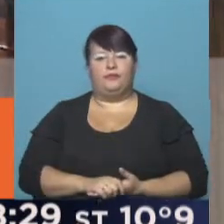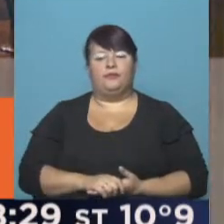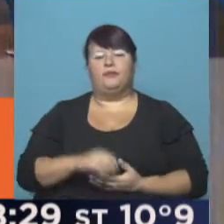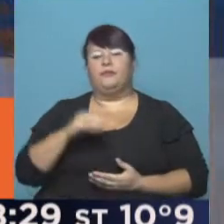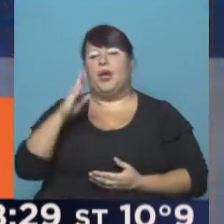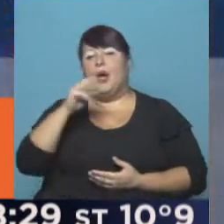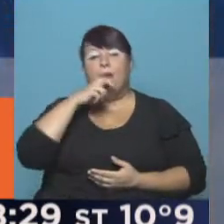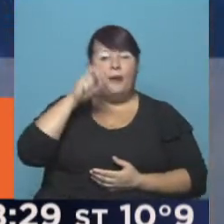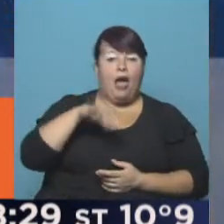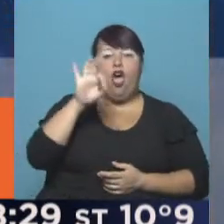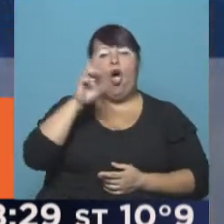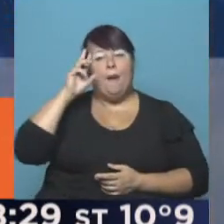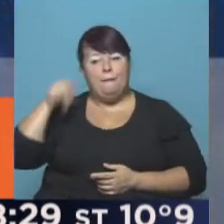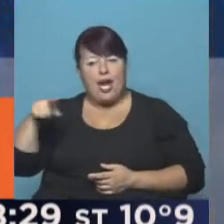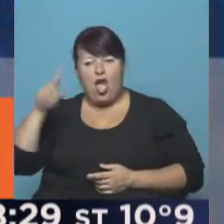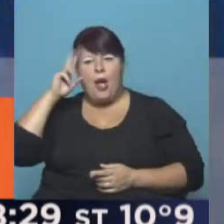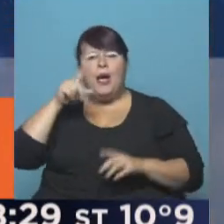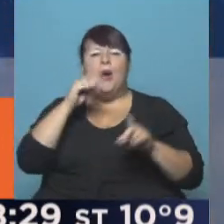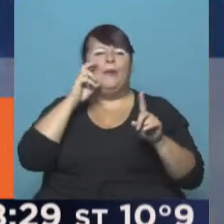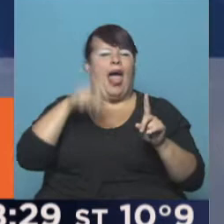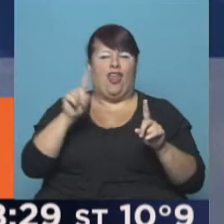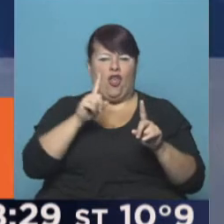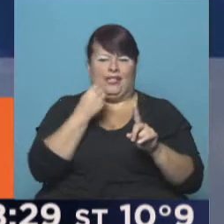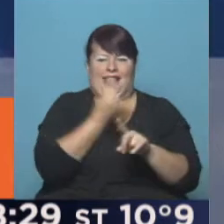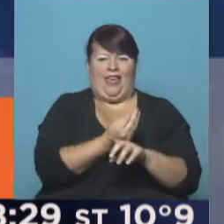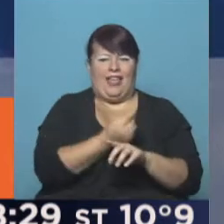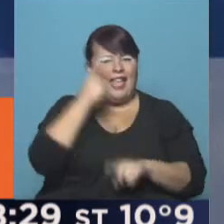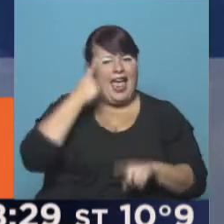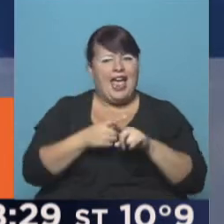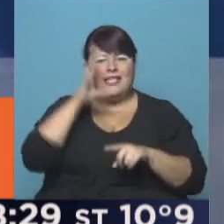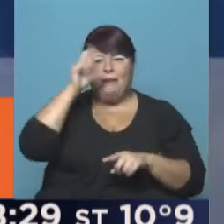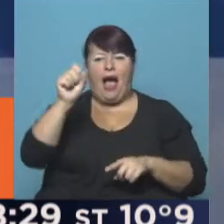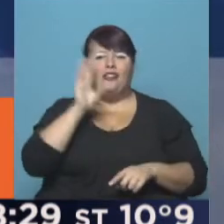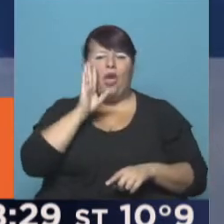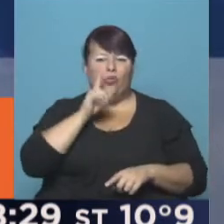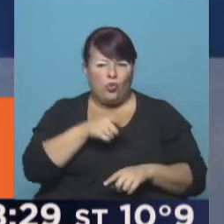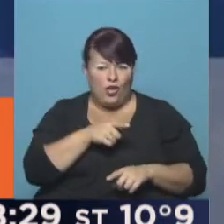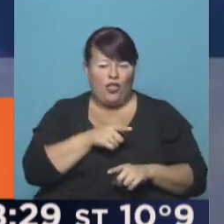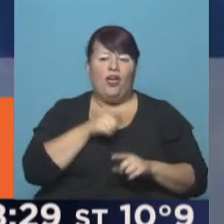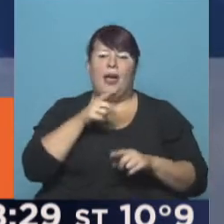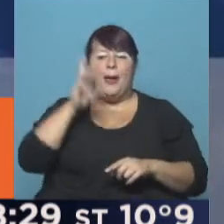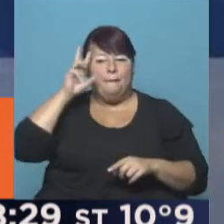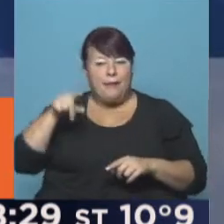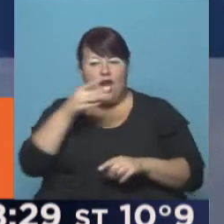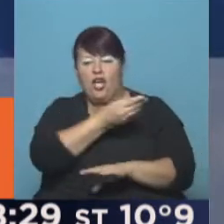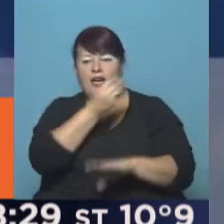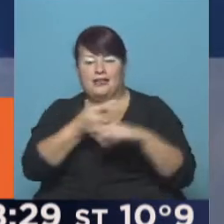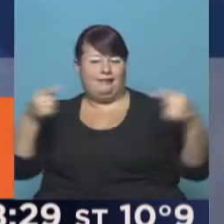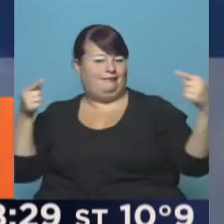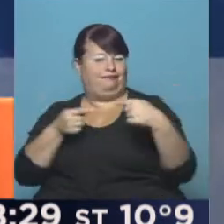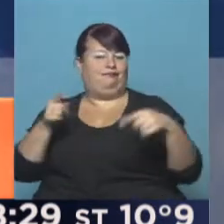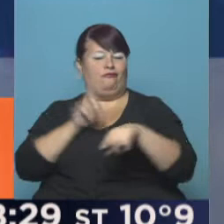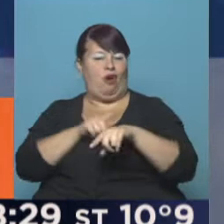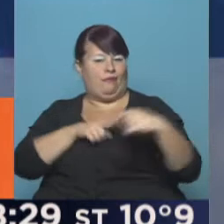o Perón, que Braden no era un candidato, sino que era un ex embajador norteamericano que Perón elige como enemigo en